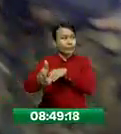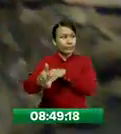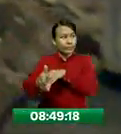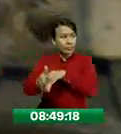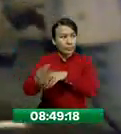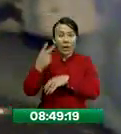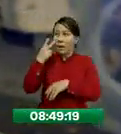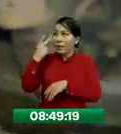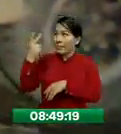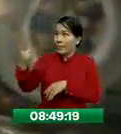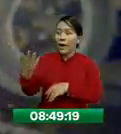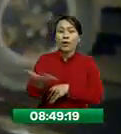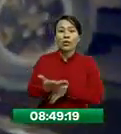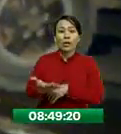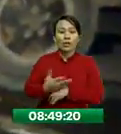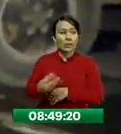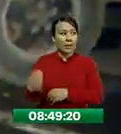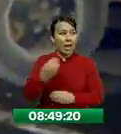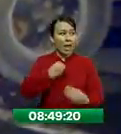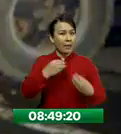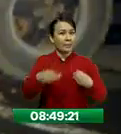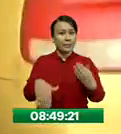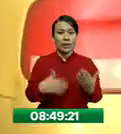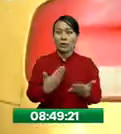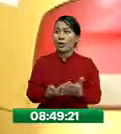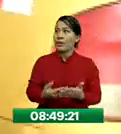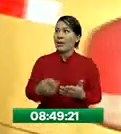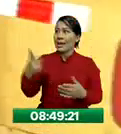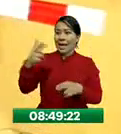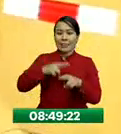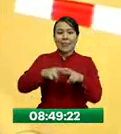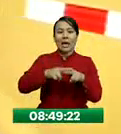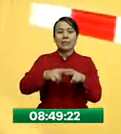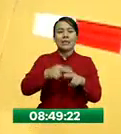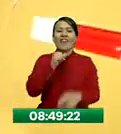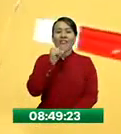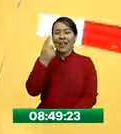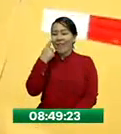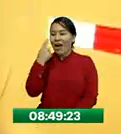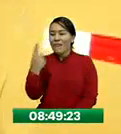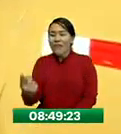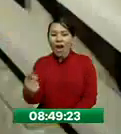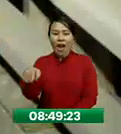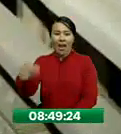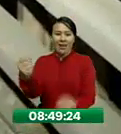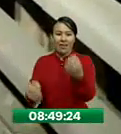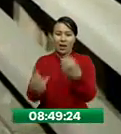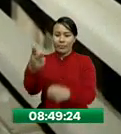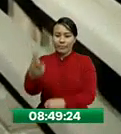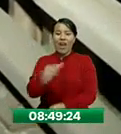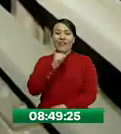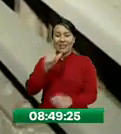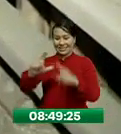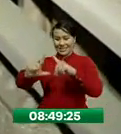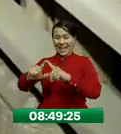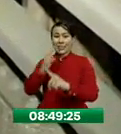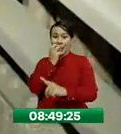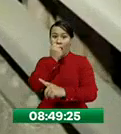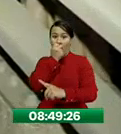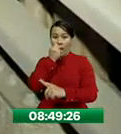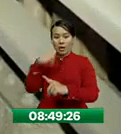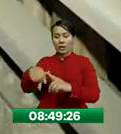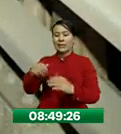De repente, fue impactado por un taxi amarillo. Uno de los carros estuvo cerca de caer al